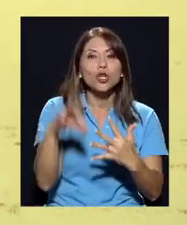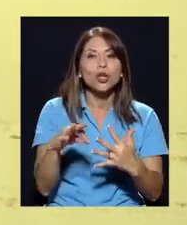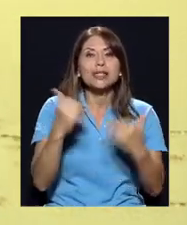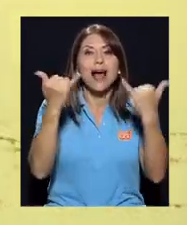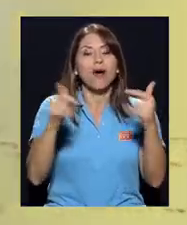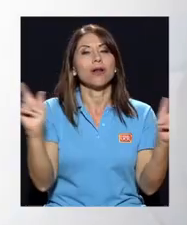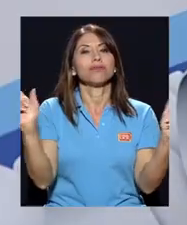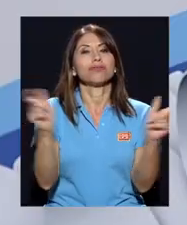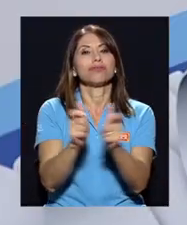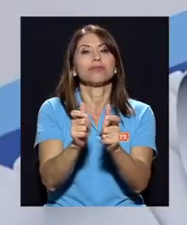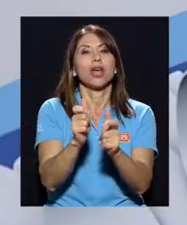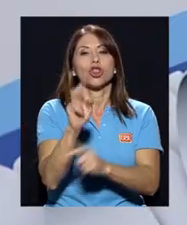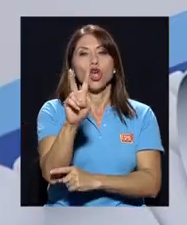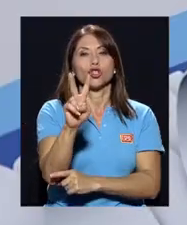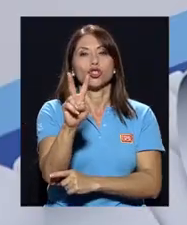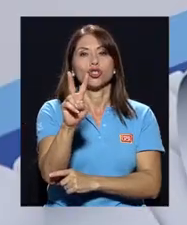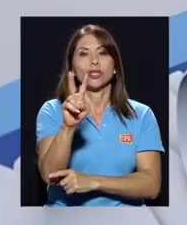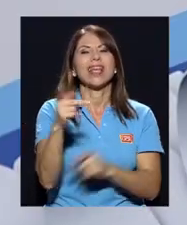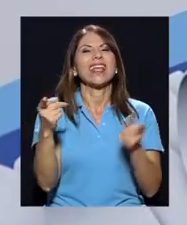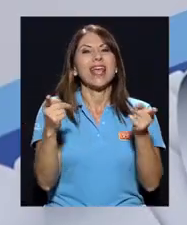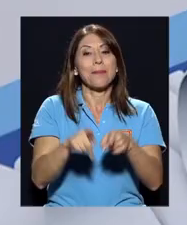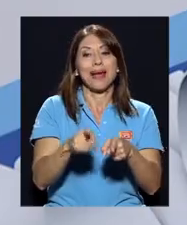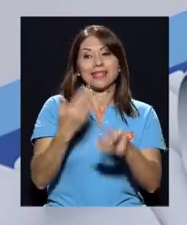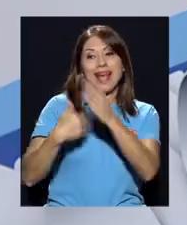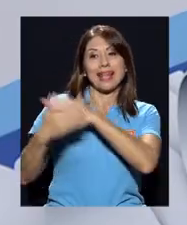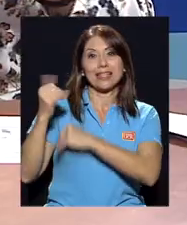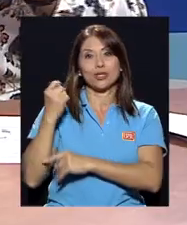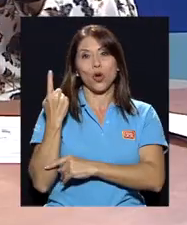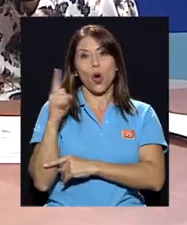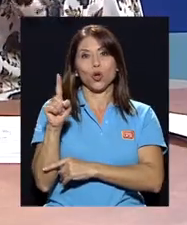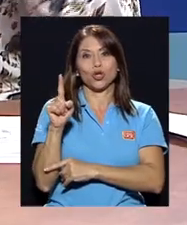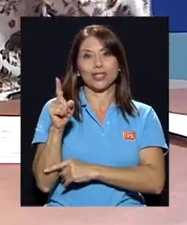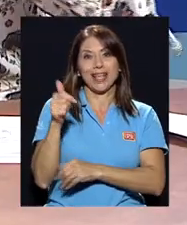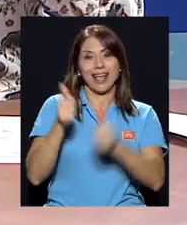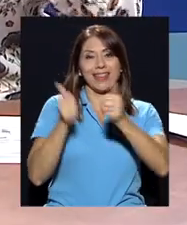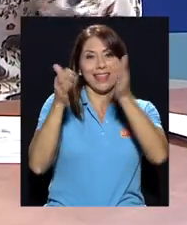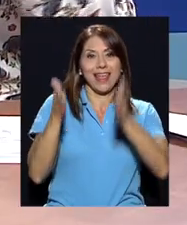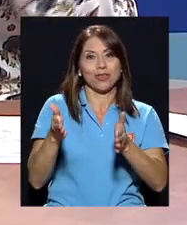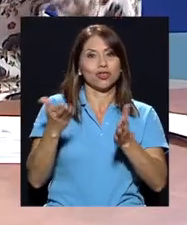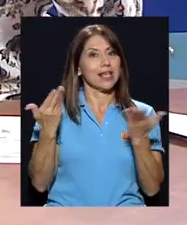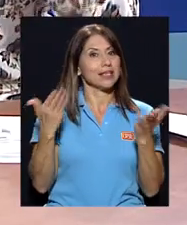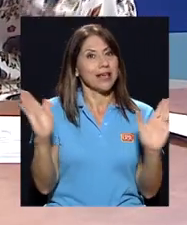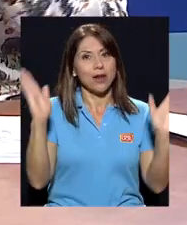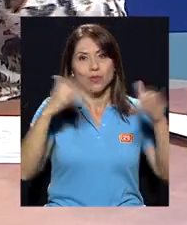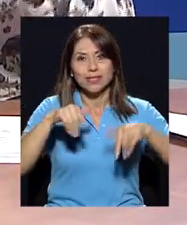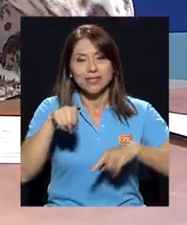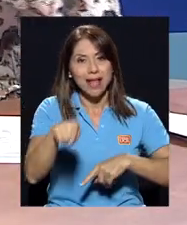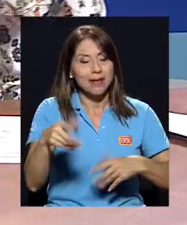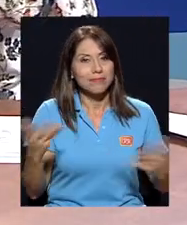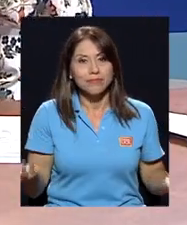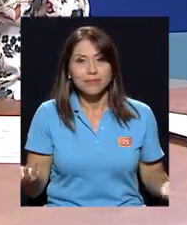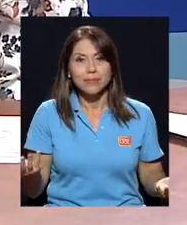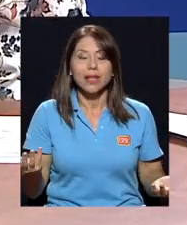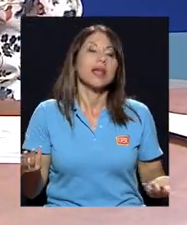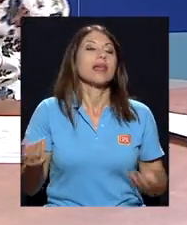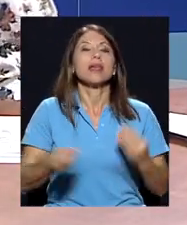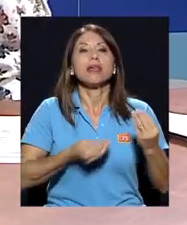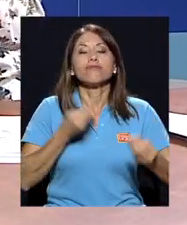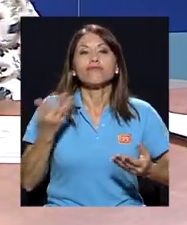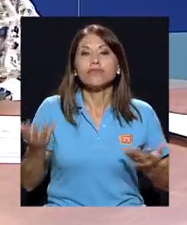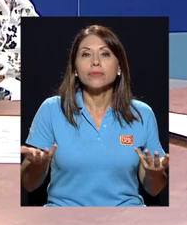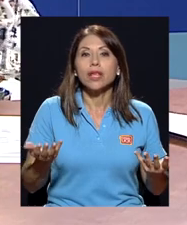con esos 11 que de alguna manera ya no están en el panorama por lo menos lo que podamos ver y